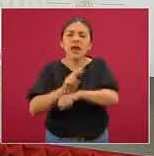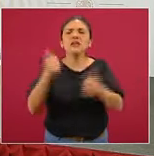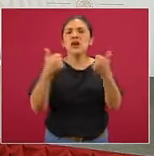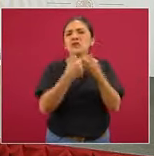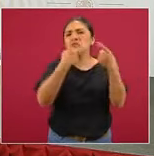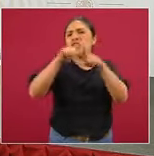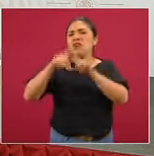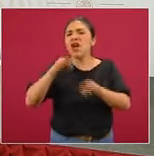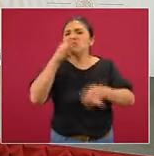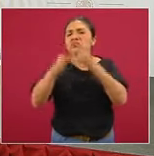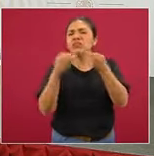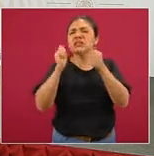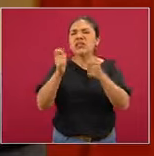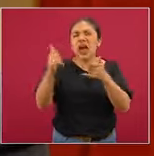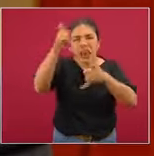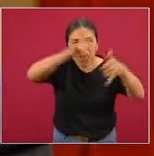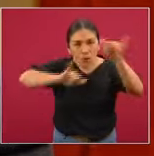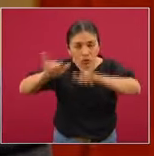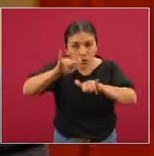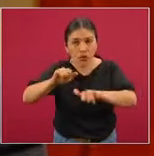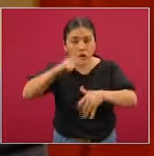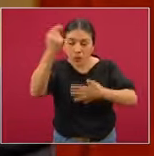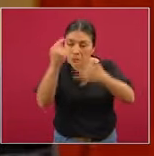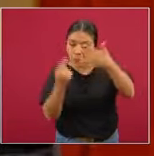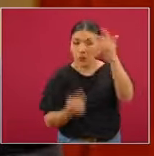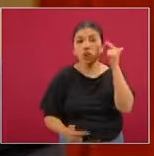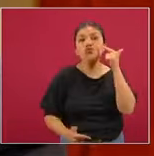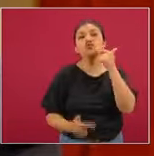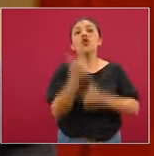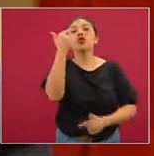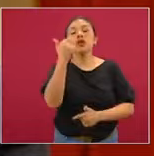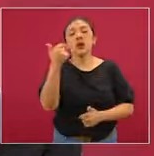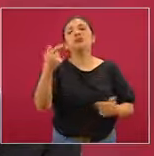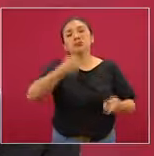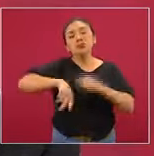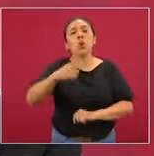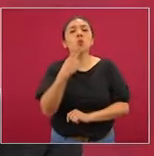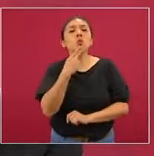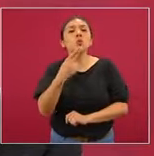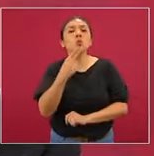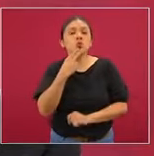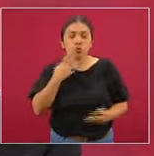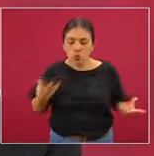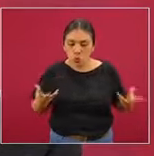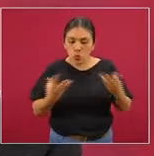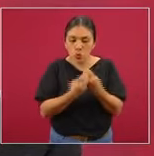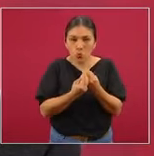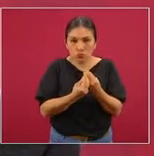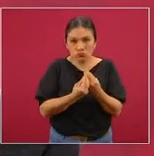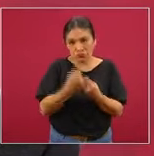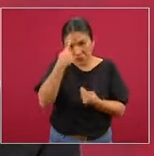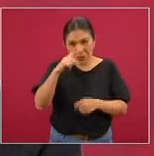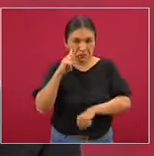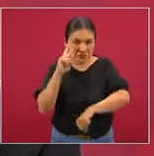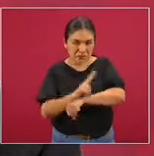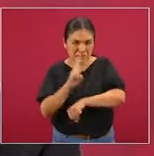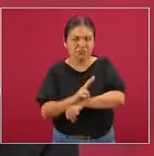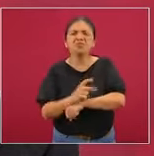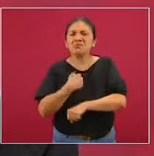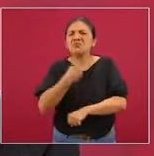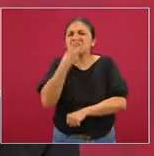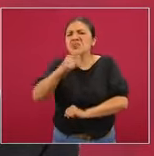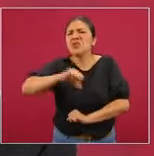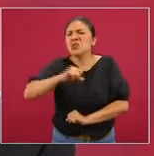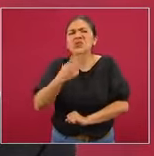distintas señales de laboratorio, 12 en general que utilizamos de manera conjunta. ¿Por qué lo menciono